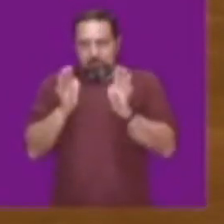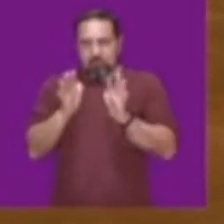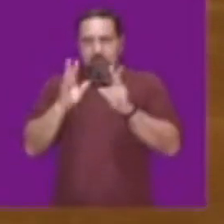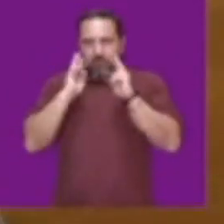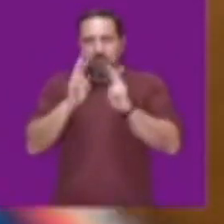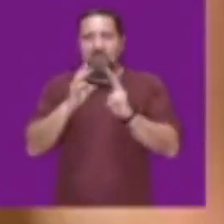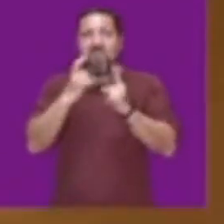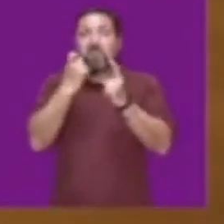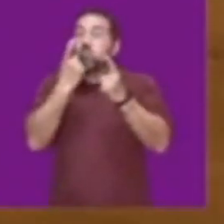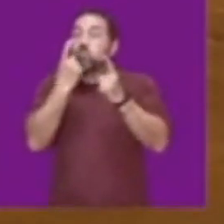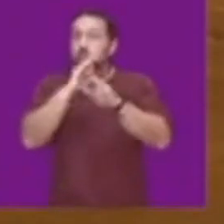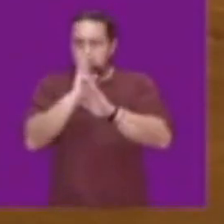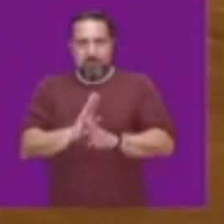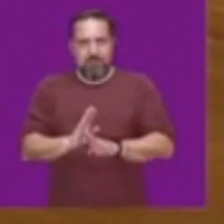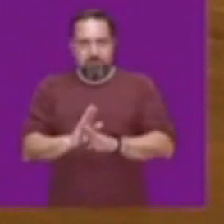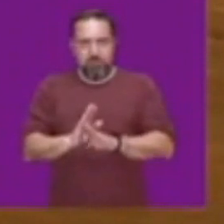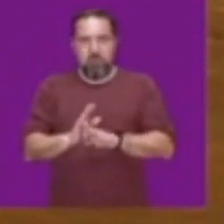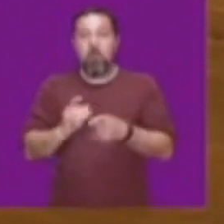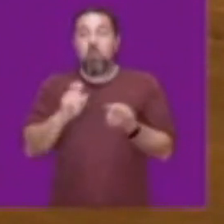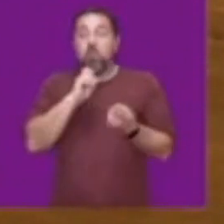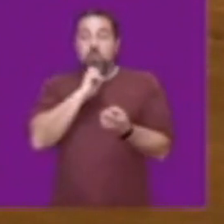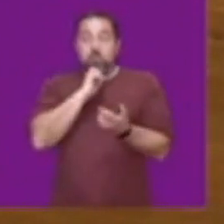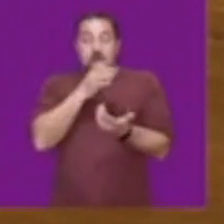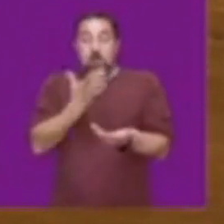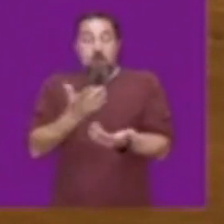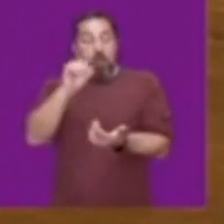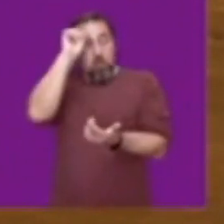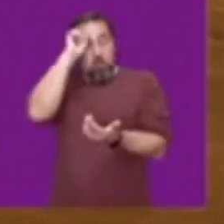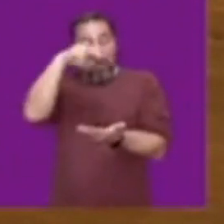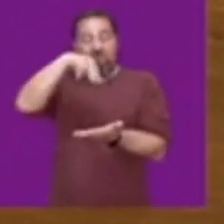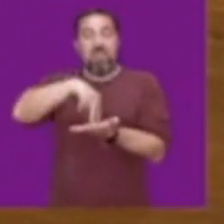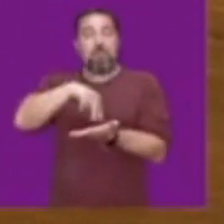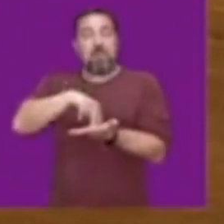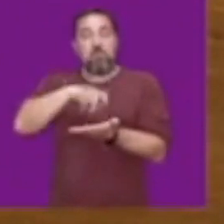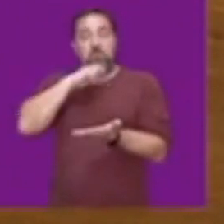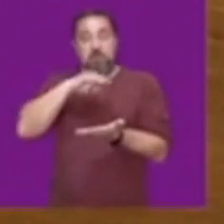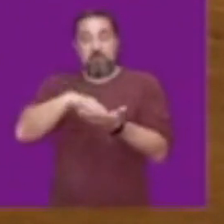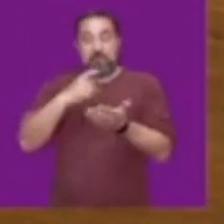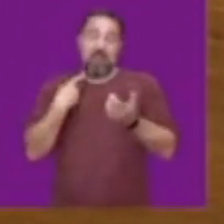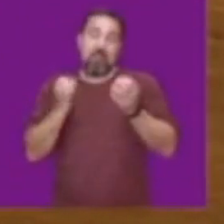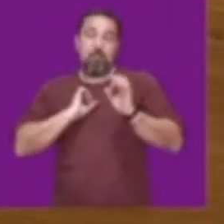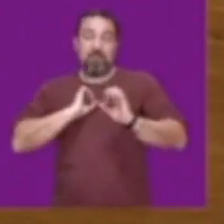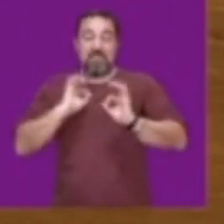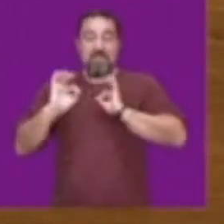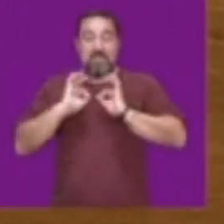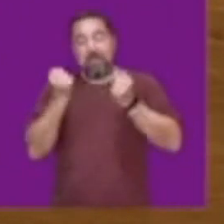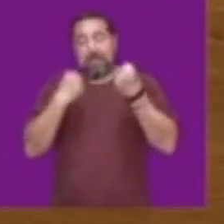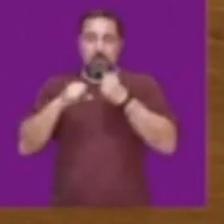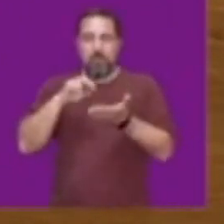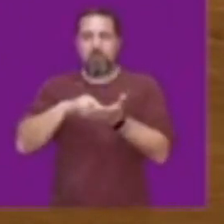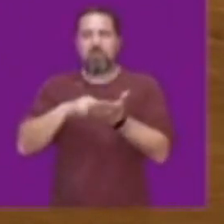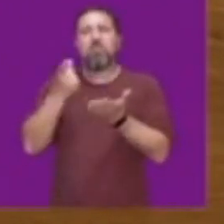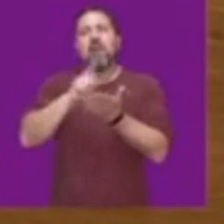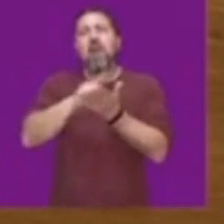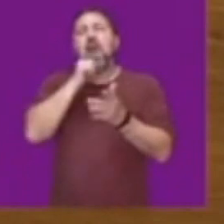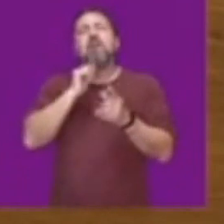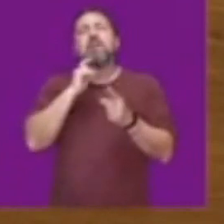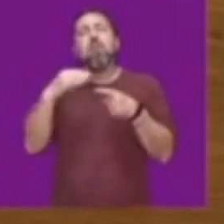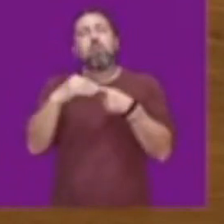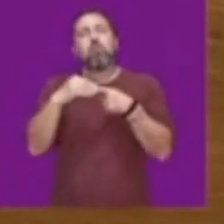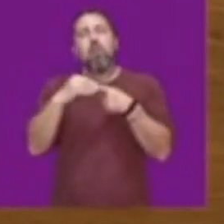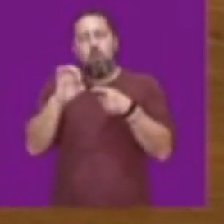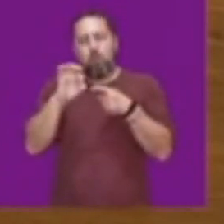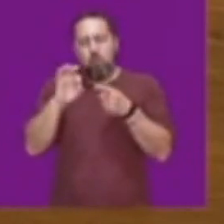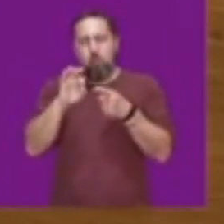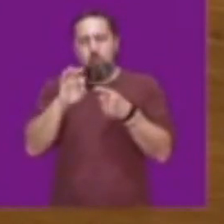Vamos a ver. Nos queda la última parte. ¿Cómo vamos a poner a Aurora de pie para nuestro teatrín? Vamos a bordearla con el rotulador gordo